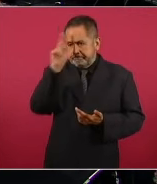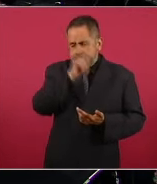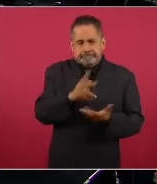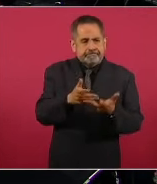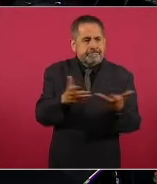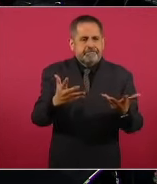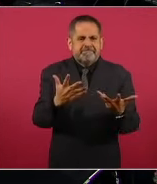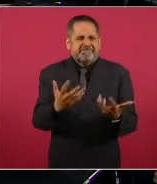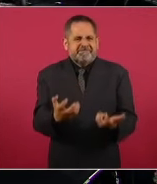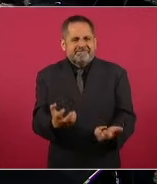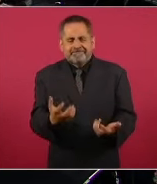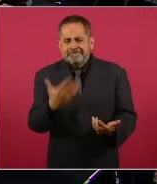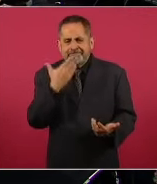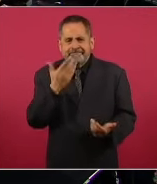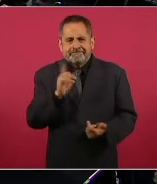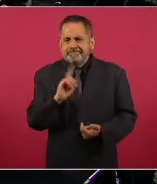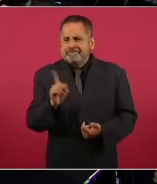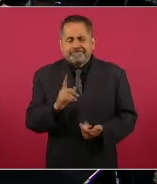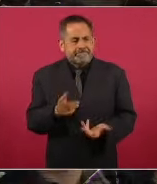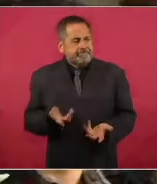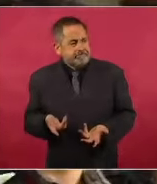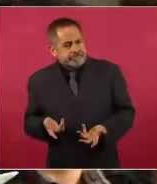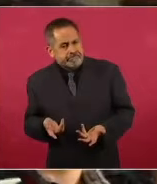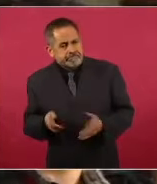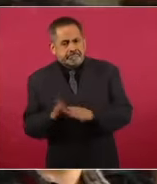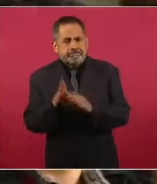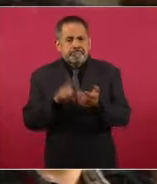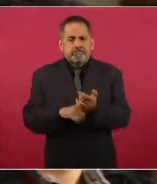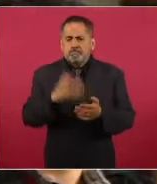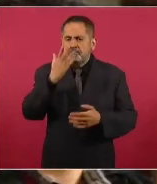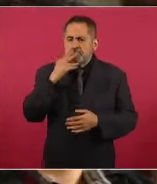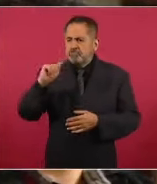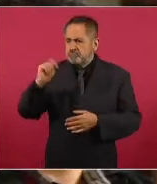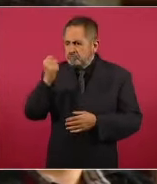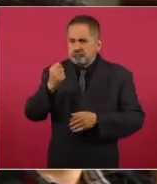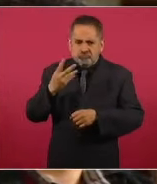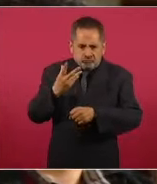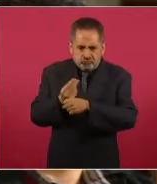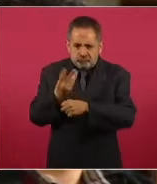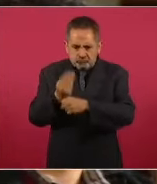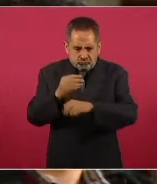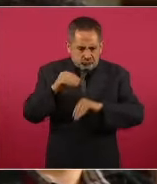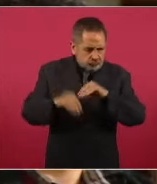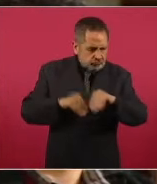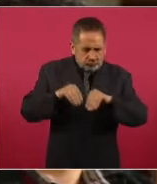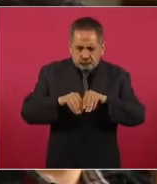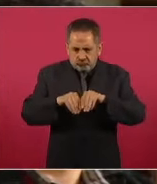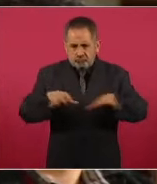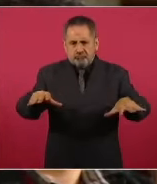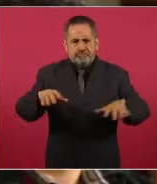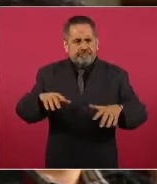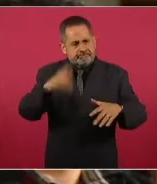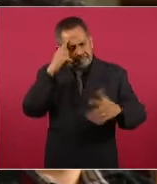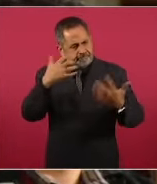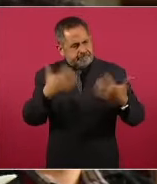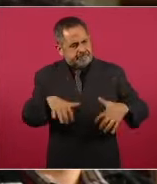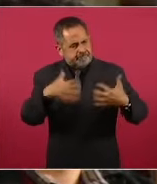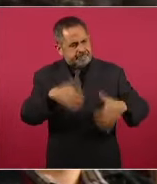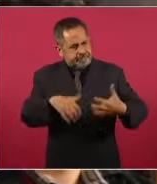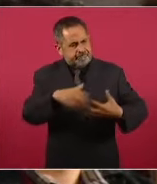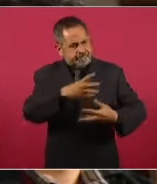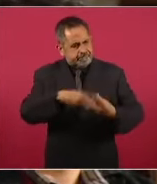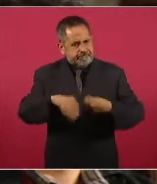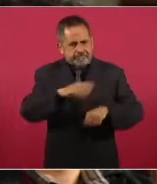degradación, además de que no hay pues tecnología que permita incrementar la producción